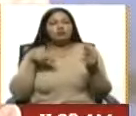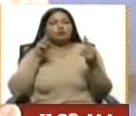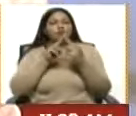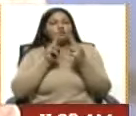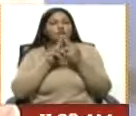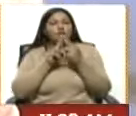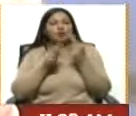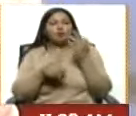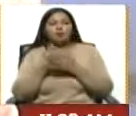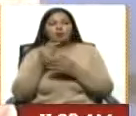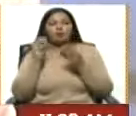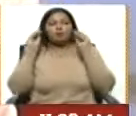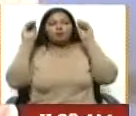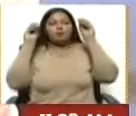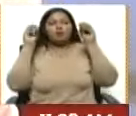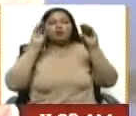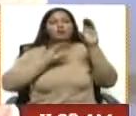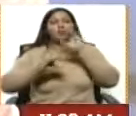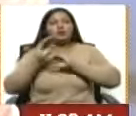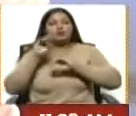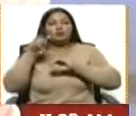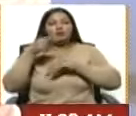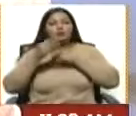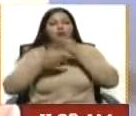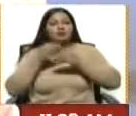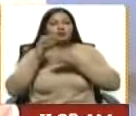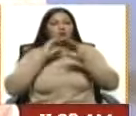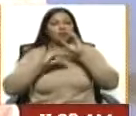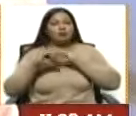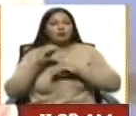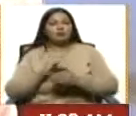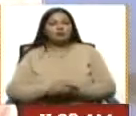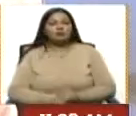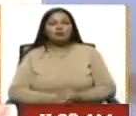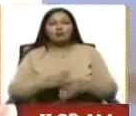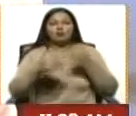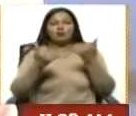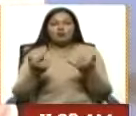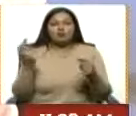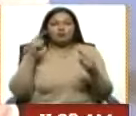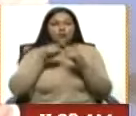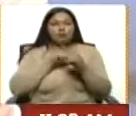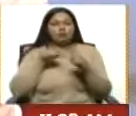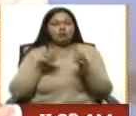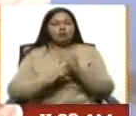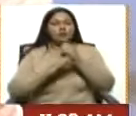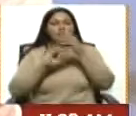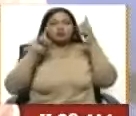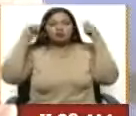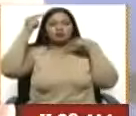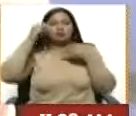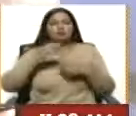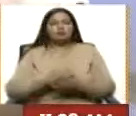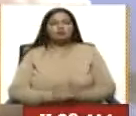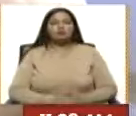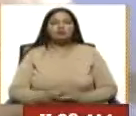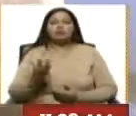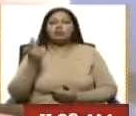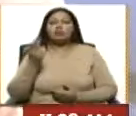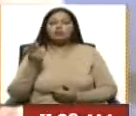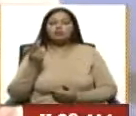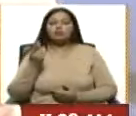se formó la comunicación y qué había detrás de la comunicación hasta que parte nuestro comandante Chávez. Y la segunda parte del